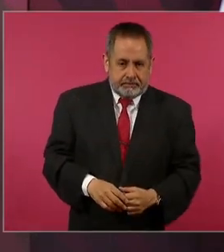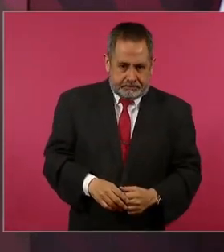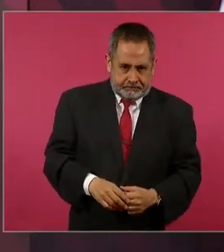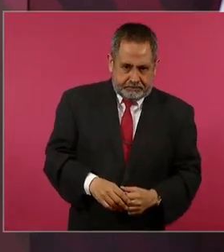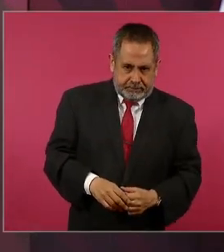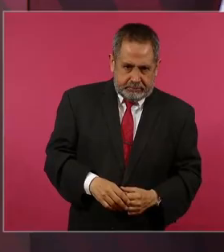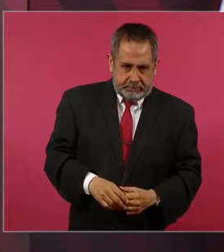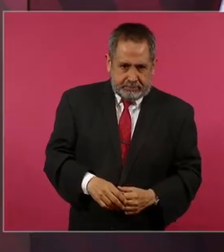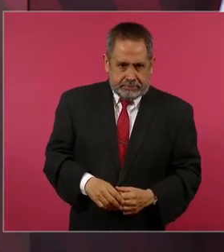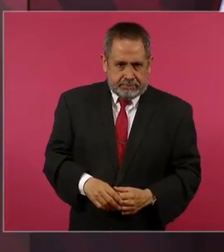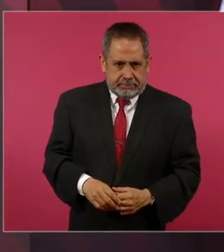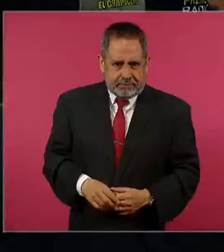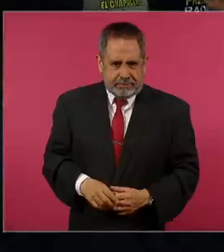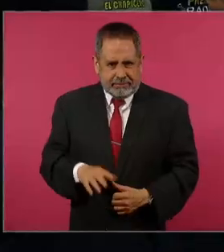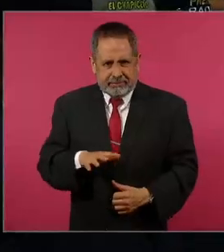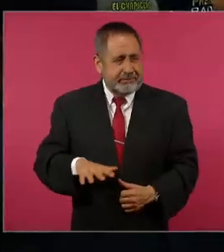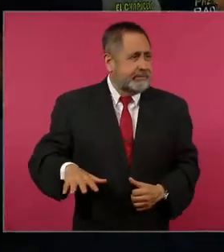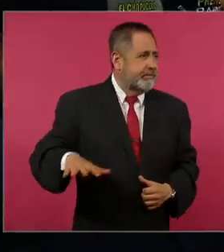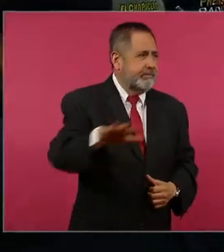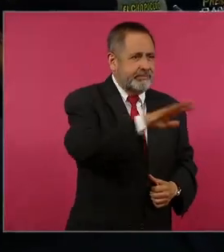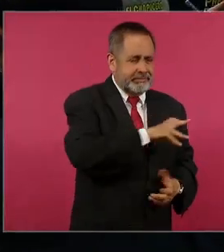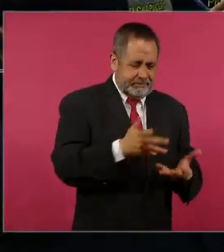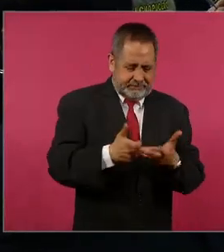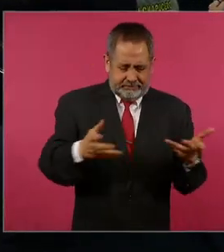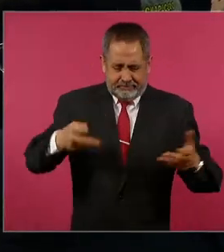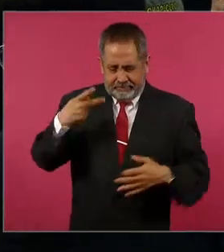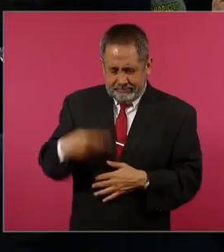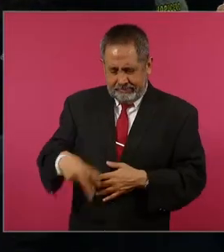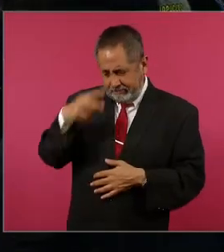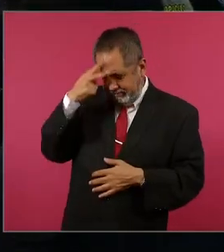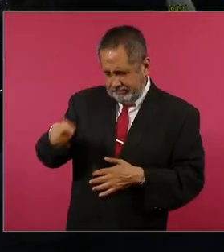tierra nacional,